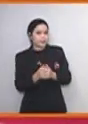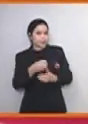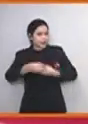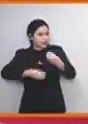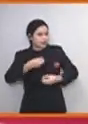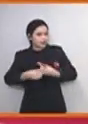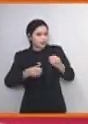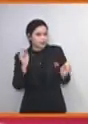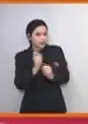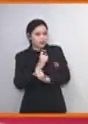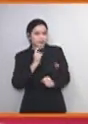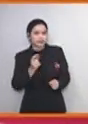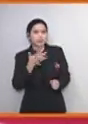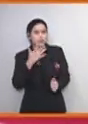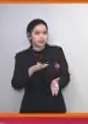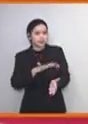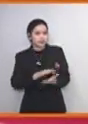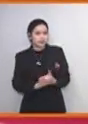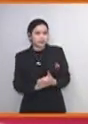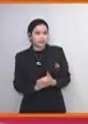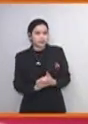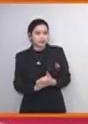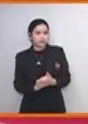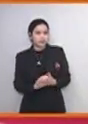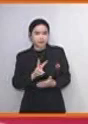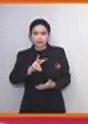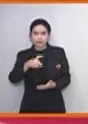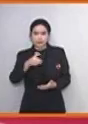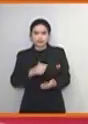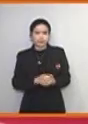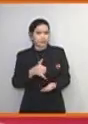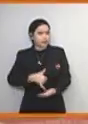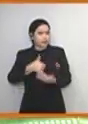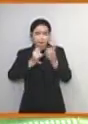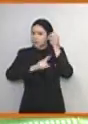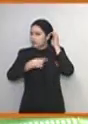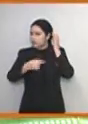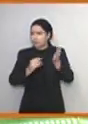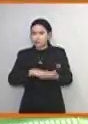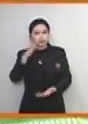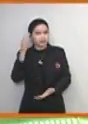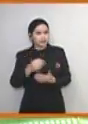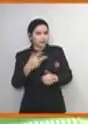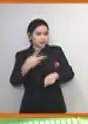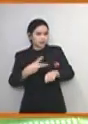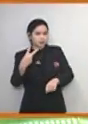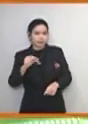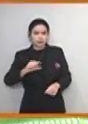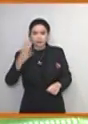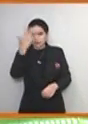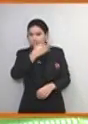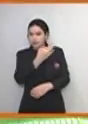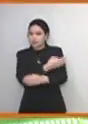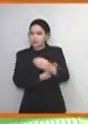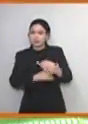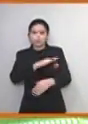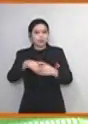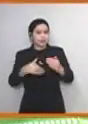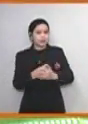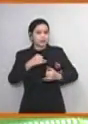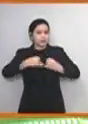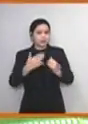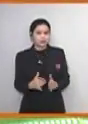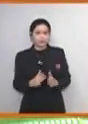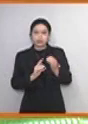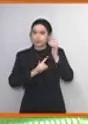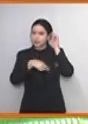esfera ganadora es... suerte. 2X, tu premio para la diaria se multiplica por 2 esta linda tarde. Y para todos